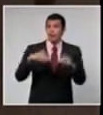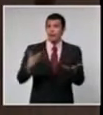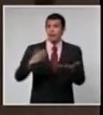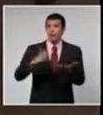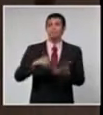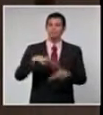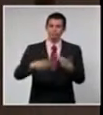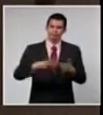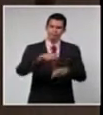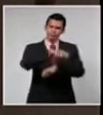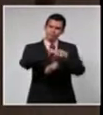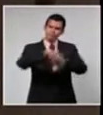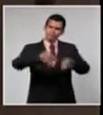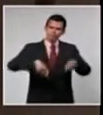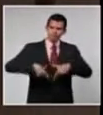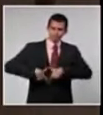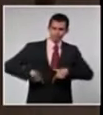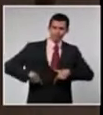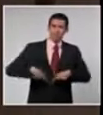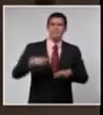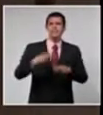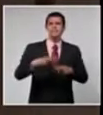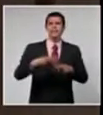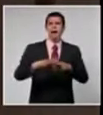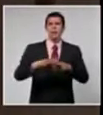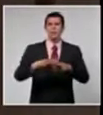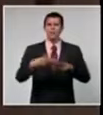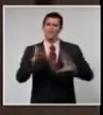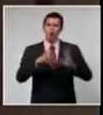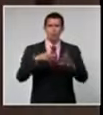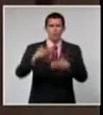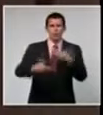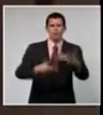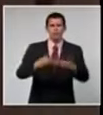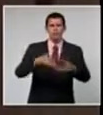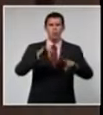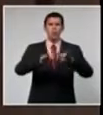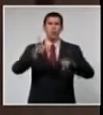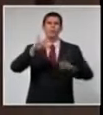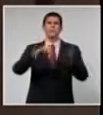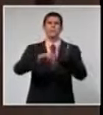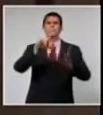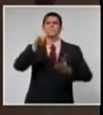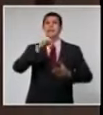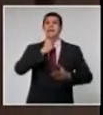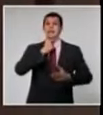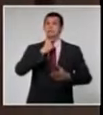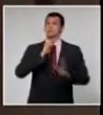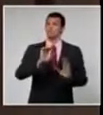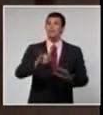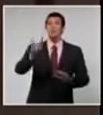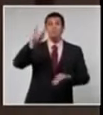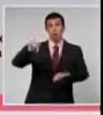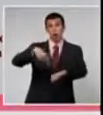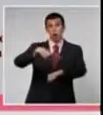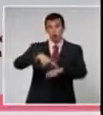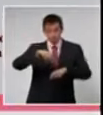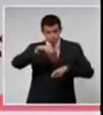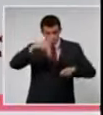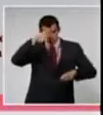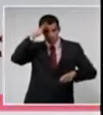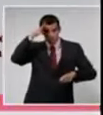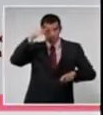cefálica u operación de Whipple. La misma fue practicada aproximadamente 9 horas de intervención quirúrgica.